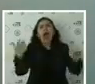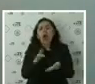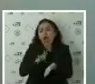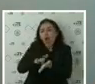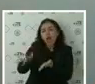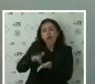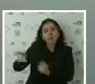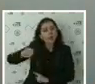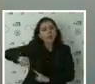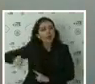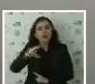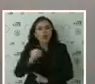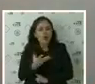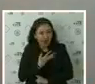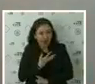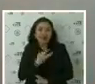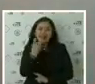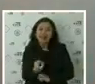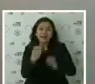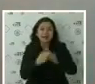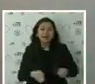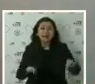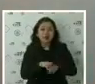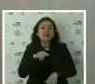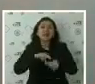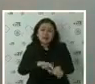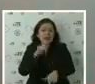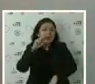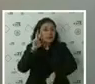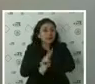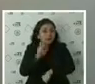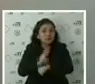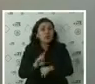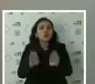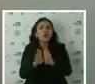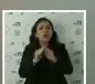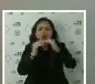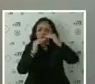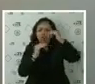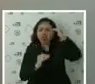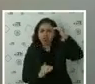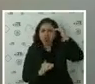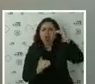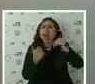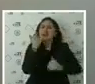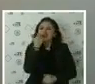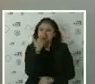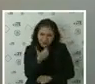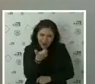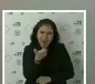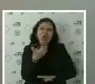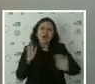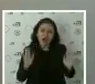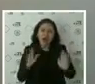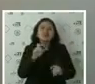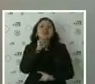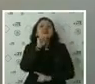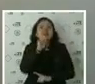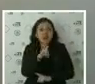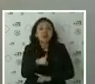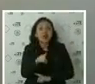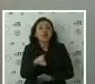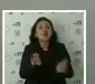tienen. Entonces creo que eso es importante, no dejar de ver pues las desigualdades no solo económicas, sino